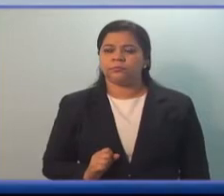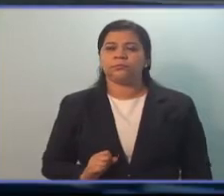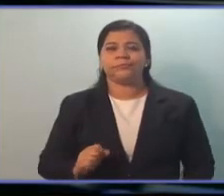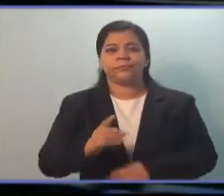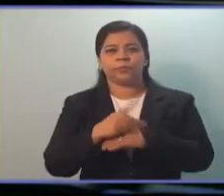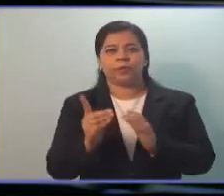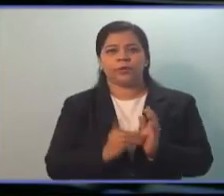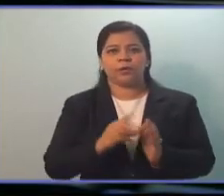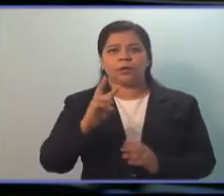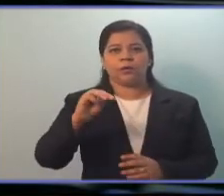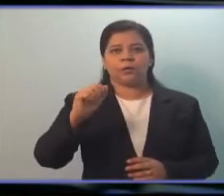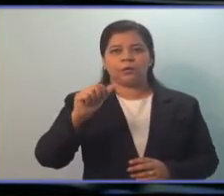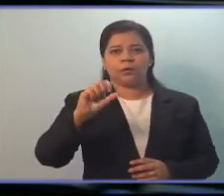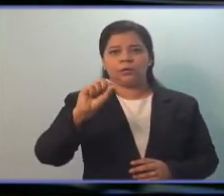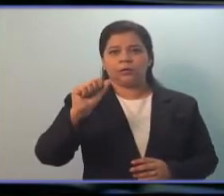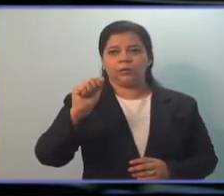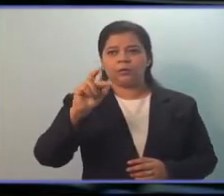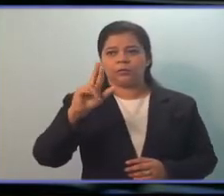Diputado Mazariego.